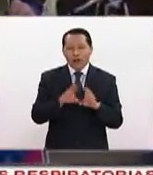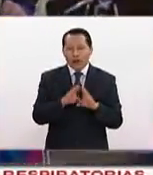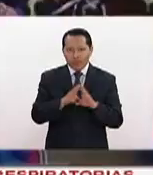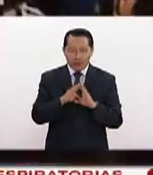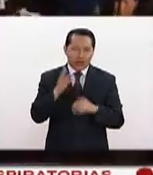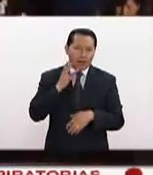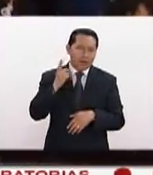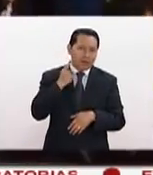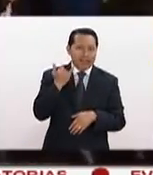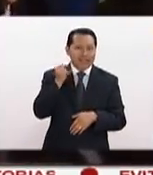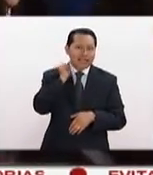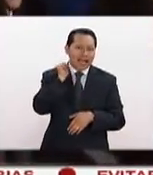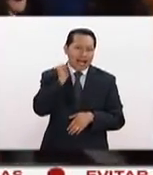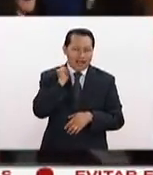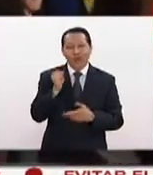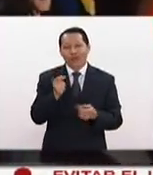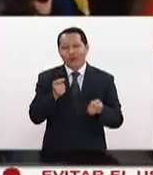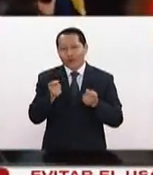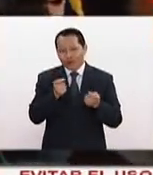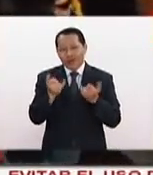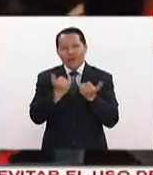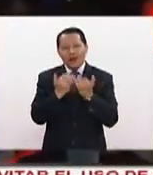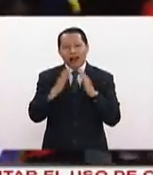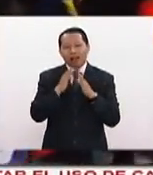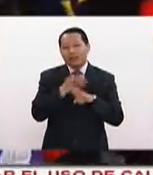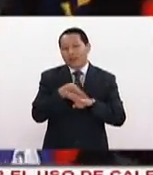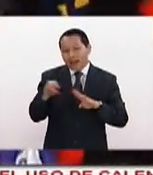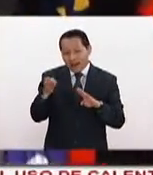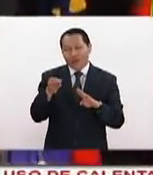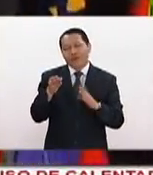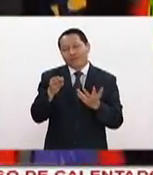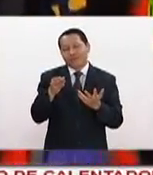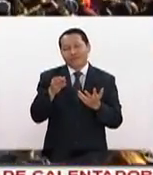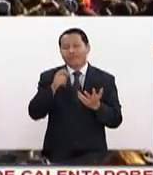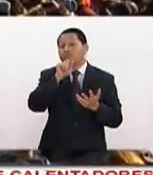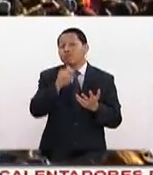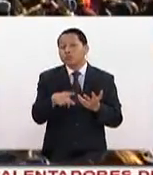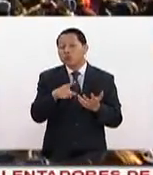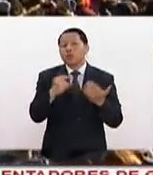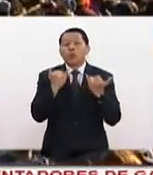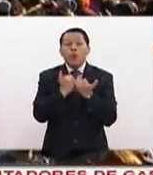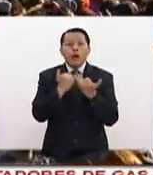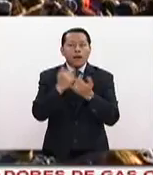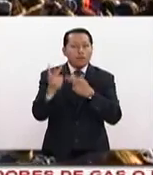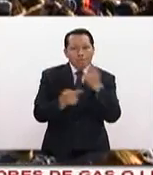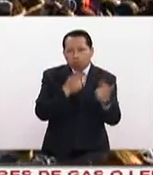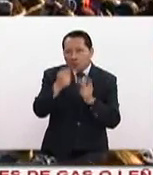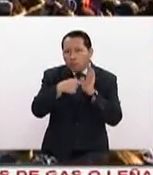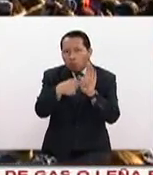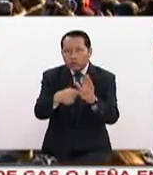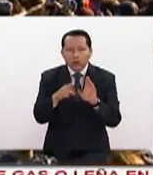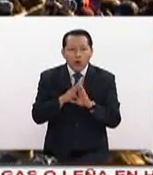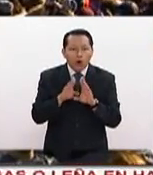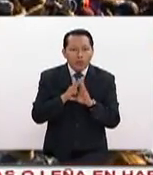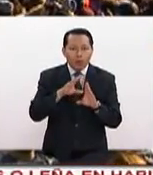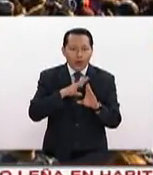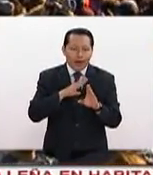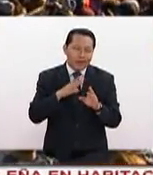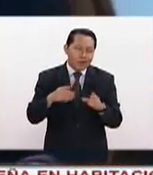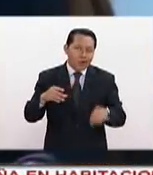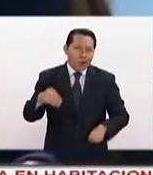Cámara Baja como del Senado, como de la Casa Blanca. Aún, sin embargo, las encuestas están mostrando que están distribuyendo la